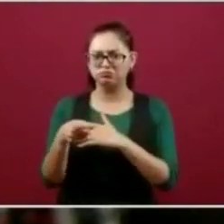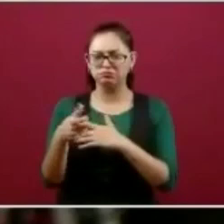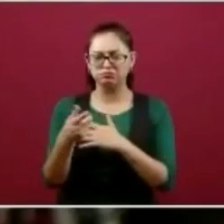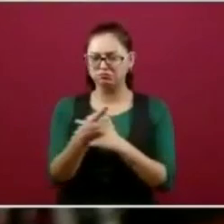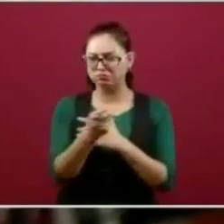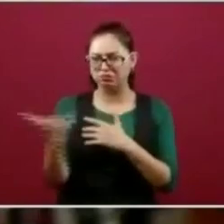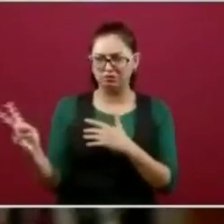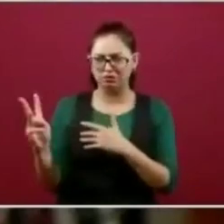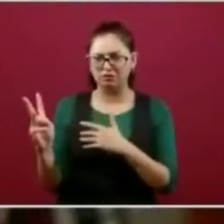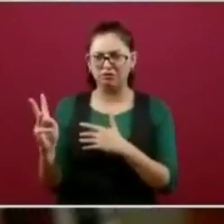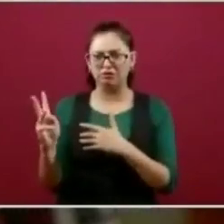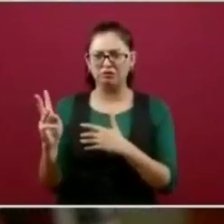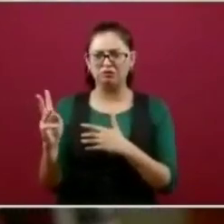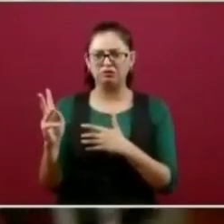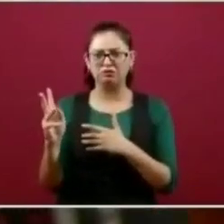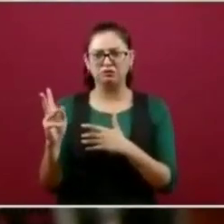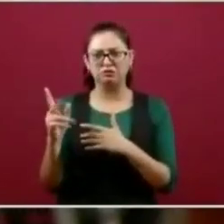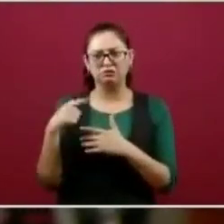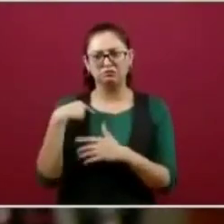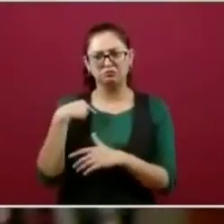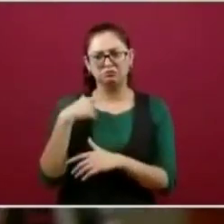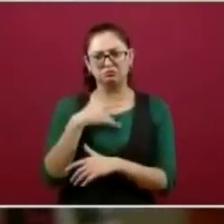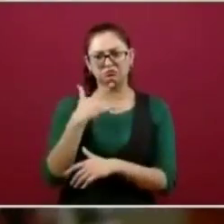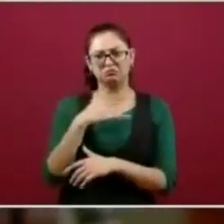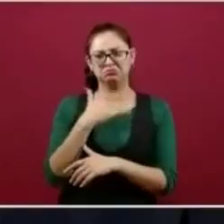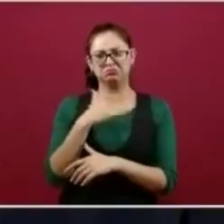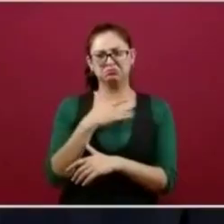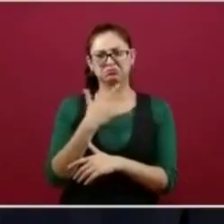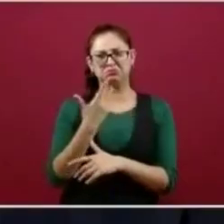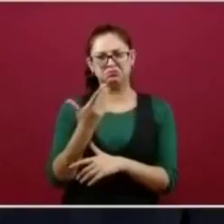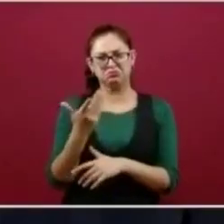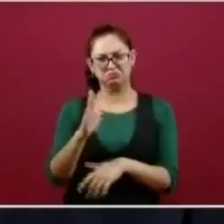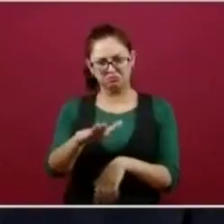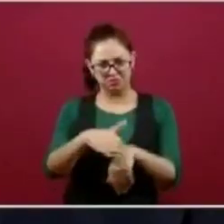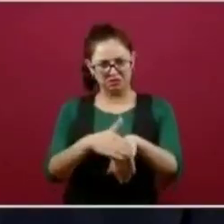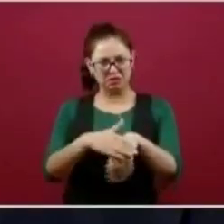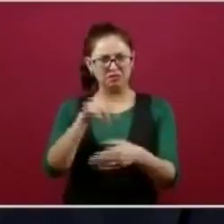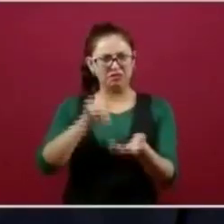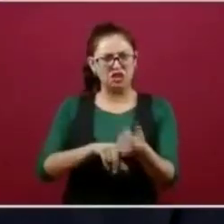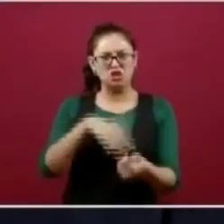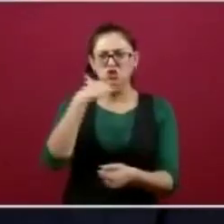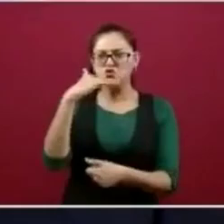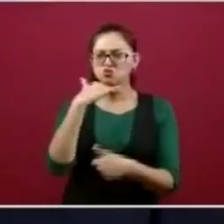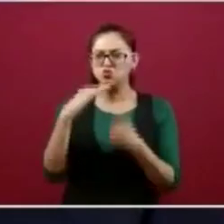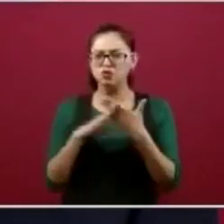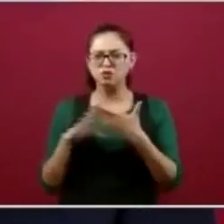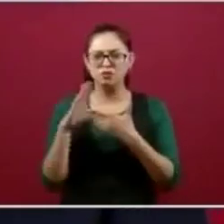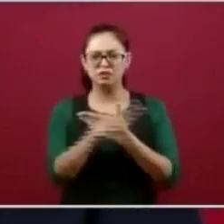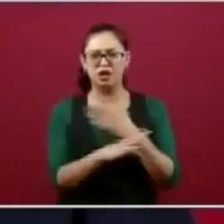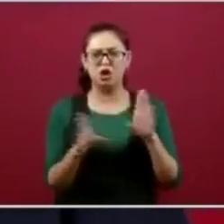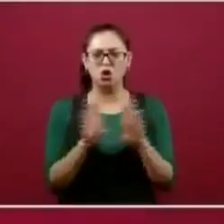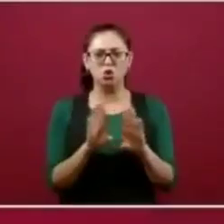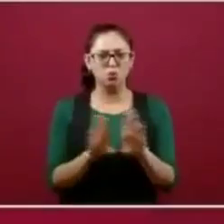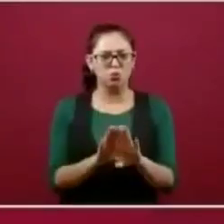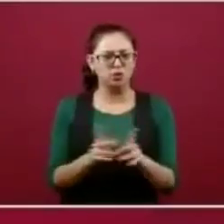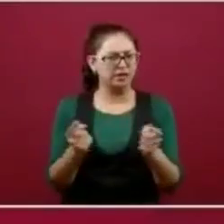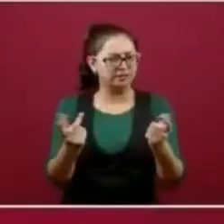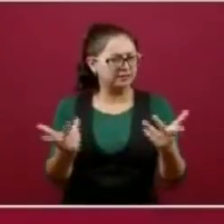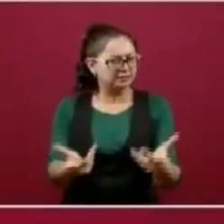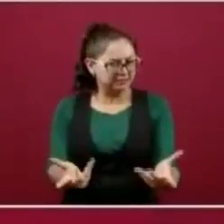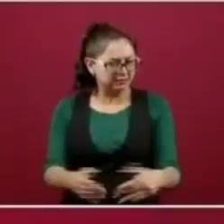Y quisiera saber qué están haciendo para enfrentar esta corrupción. Se está